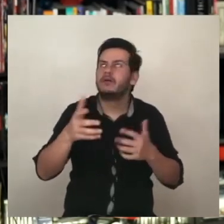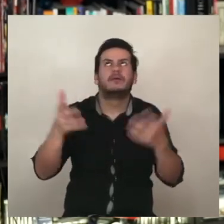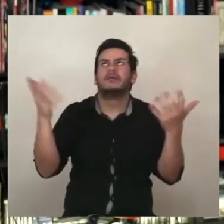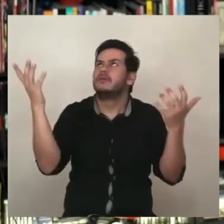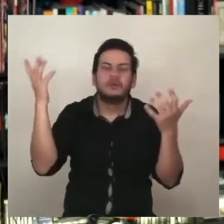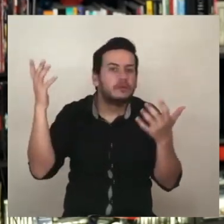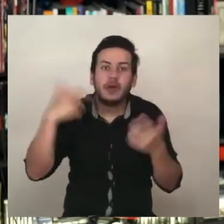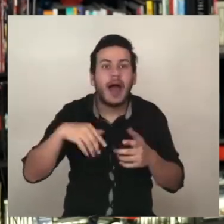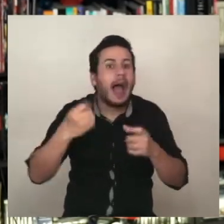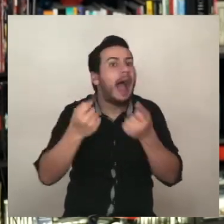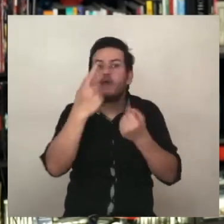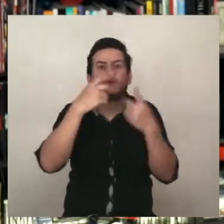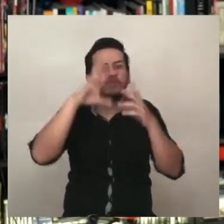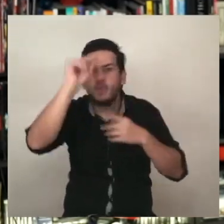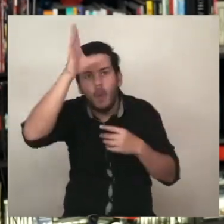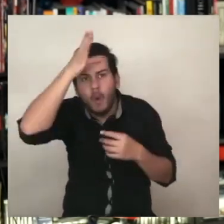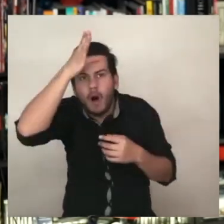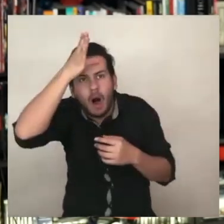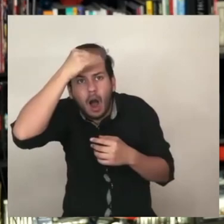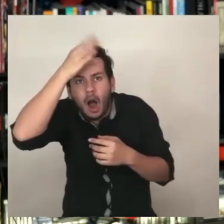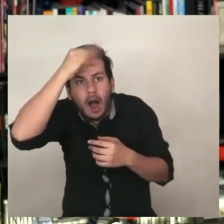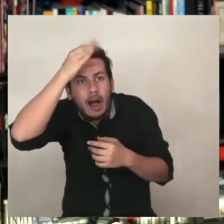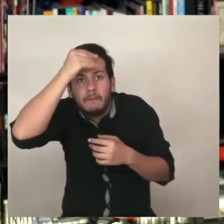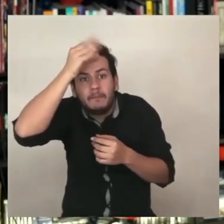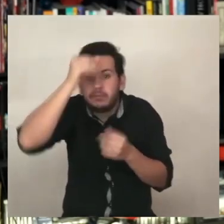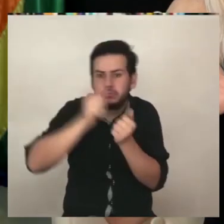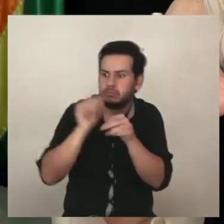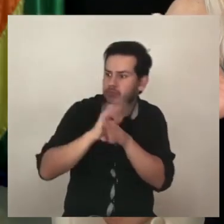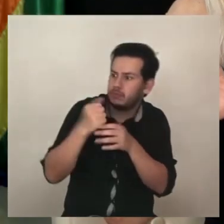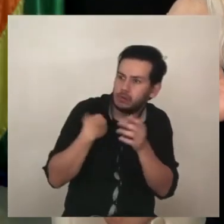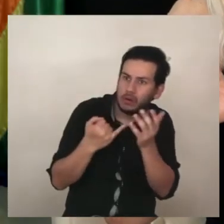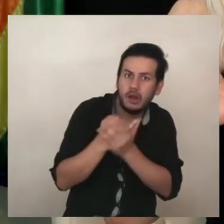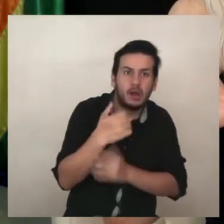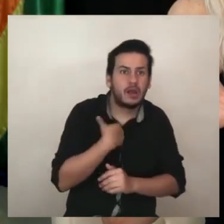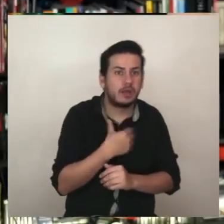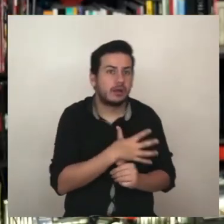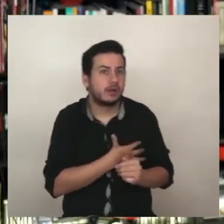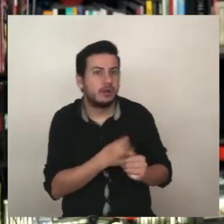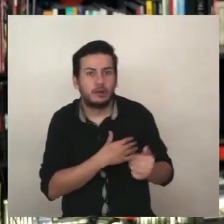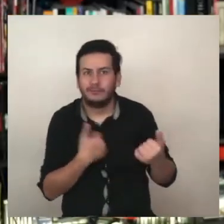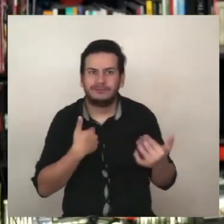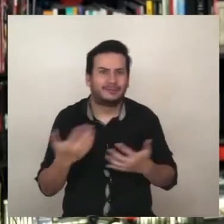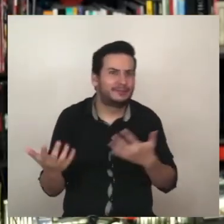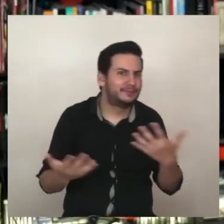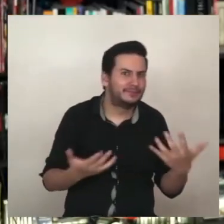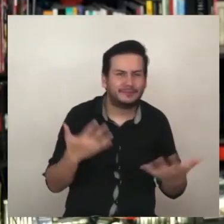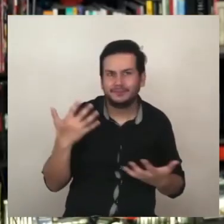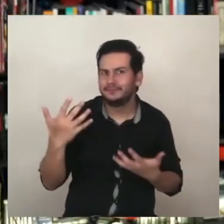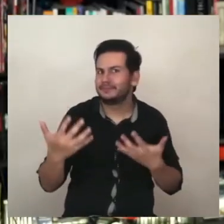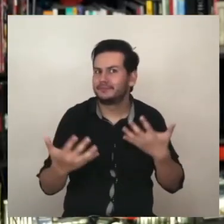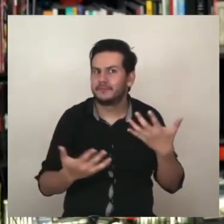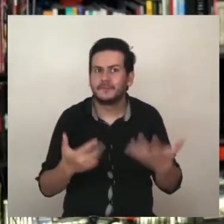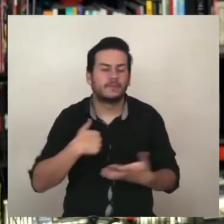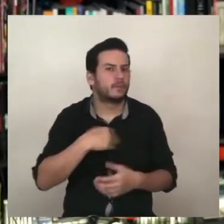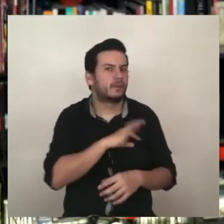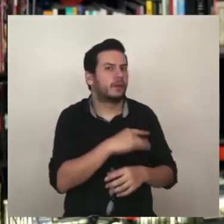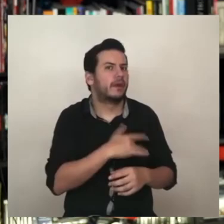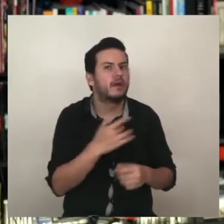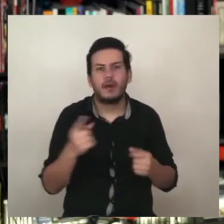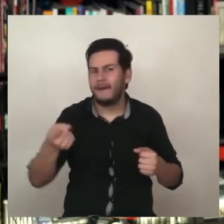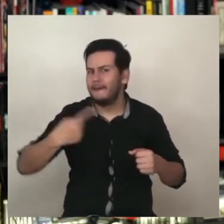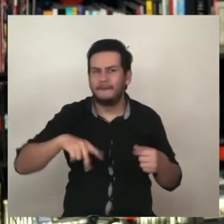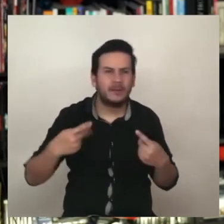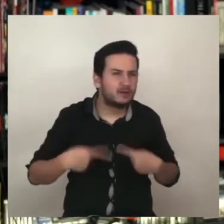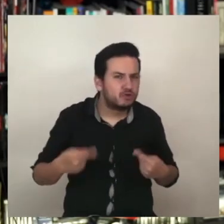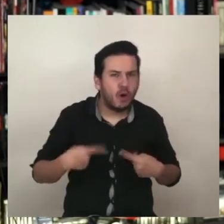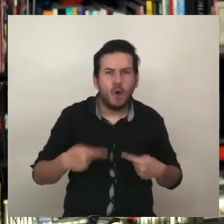claro que muchos no aprendieron a tener pensamiento crítico y decidieron tener hijos. Una lleva a la otra, se los juro. Pero bueno, ¿puedes dedicar unos segundos a hablar acerca de la gente que